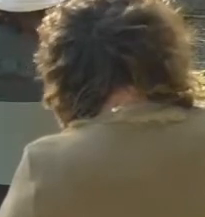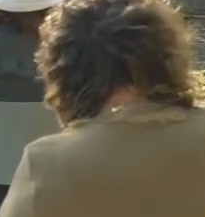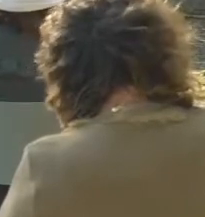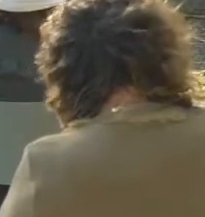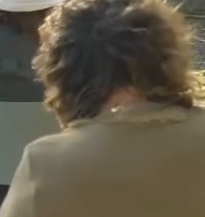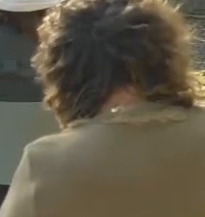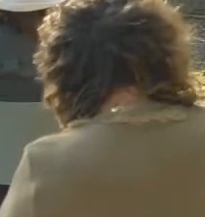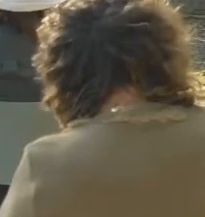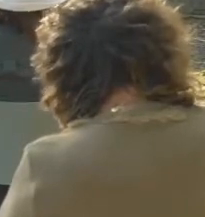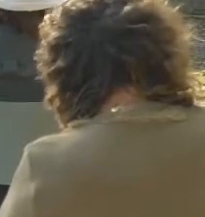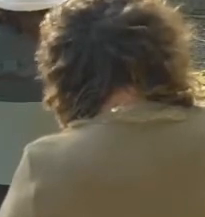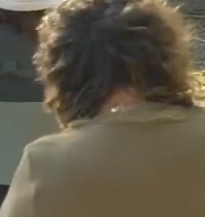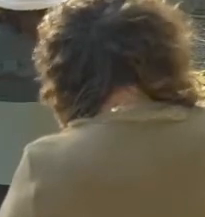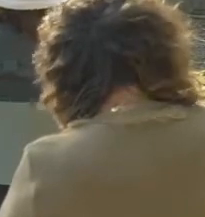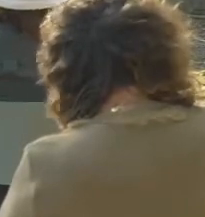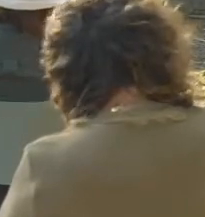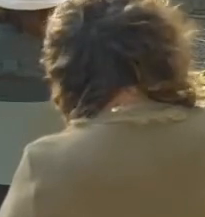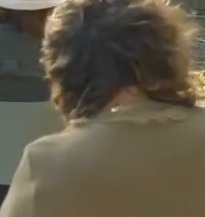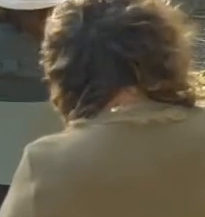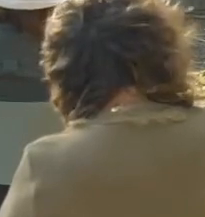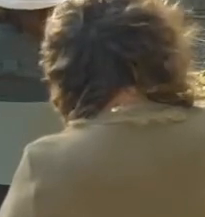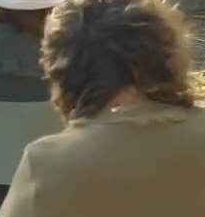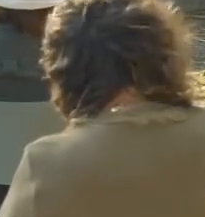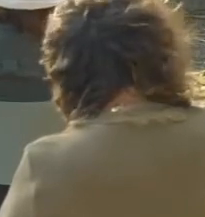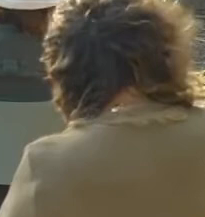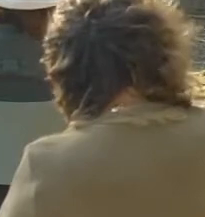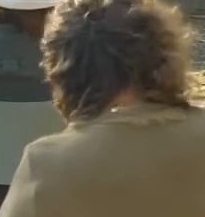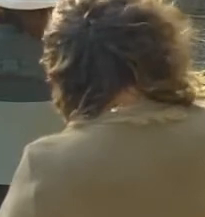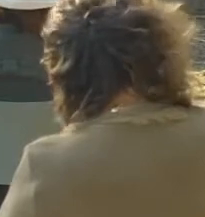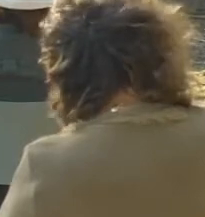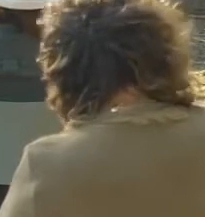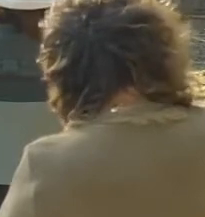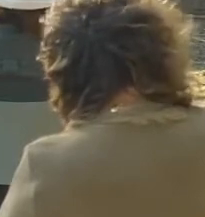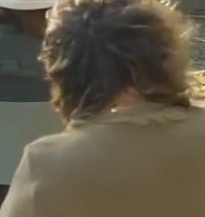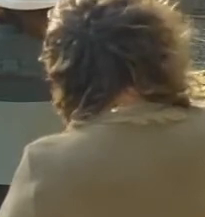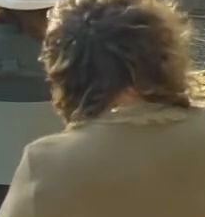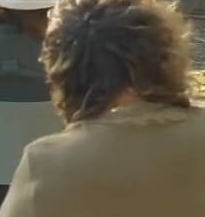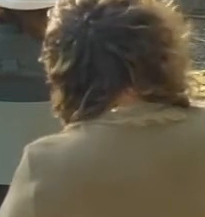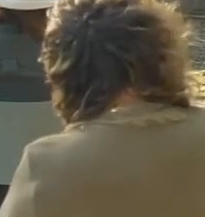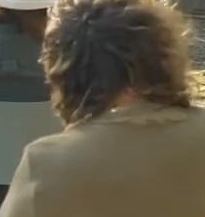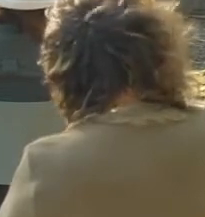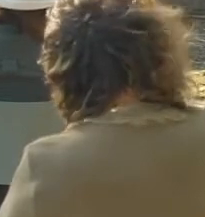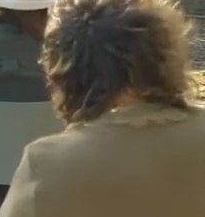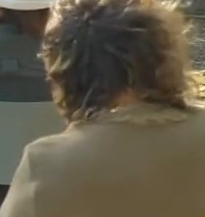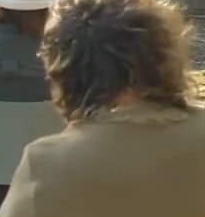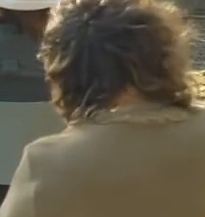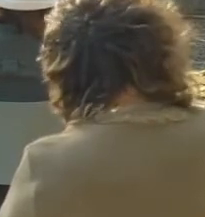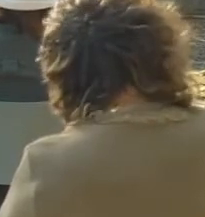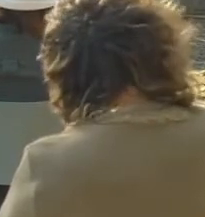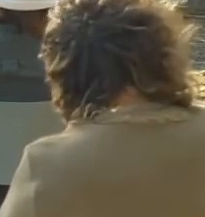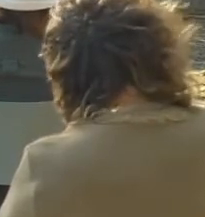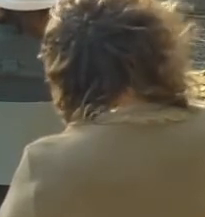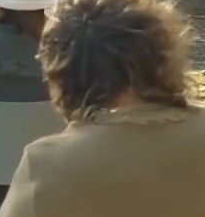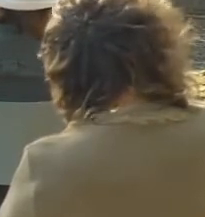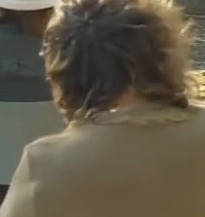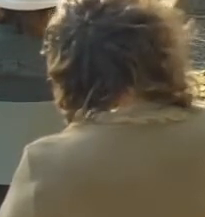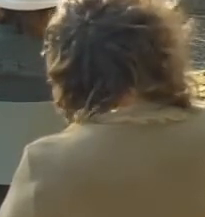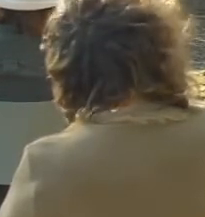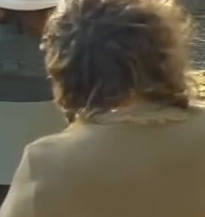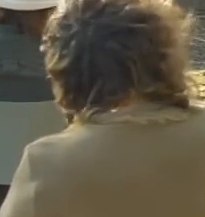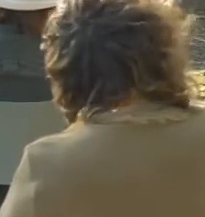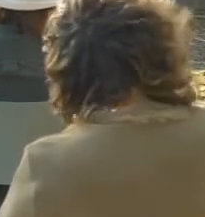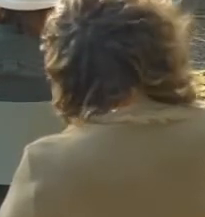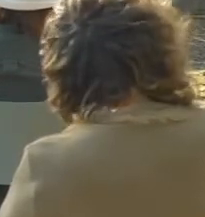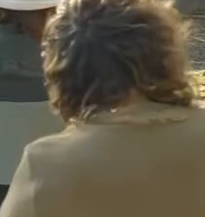illa do esquecemento, non? Nun auténtico parque de atraccións onde se fan todo tipo de actividades, menos actividades